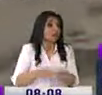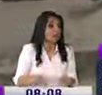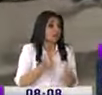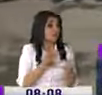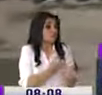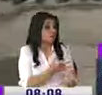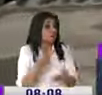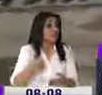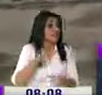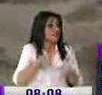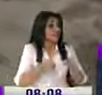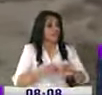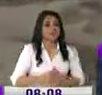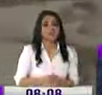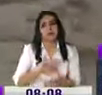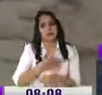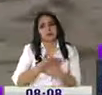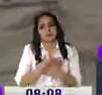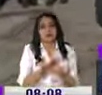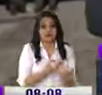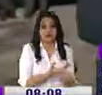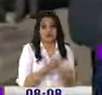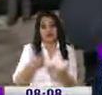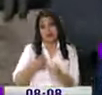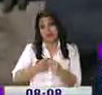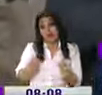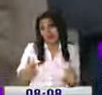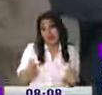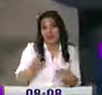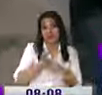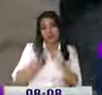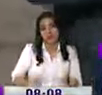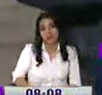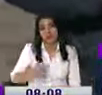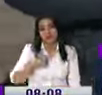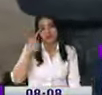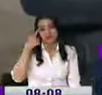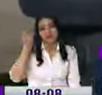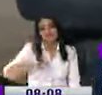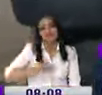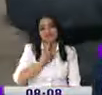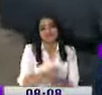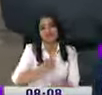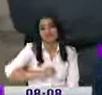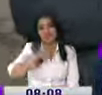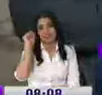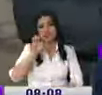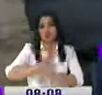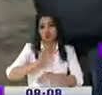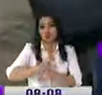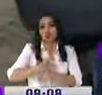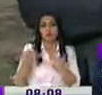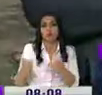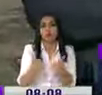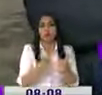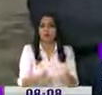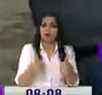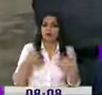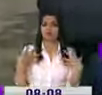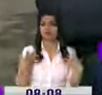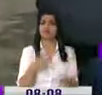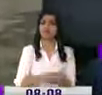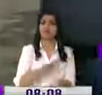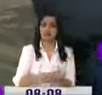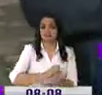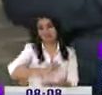o no? Bueno, sería una pena eliminar a Argentina, pero como ecuatoriano pienso que vamos a hacer un buen partido. El Ecuador va a jugar sin presión y creo que vamos a ganar, vamos a tener